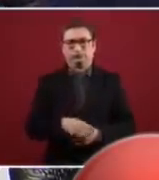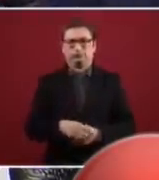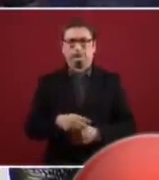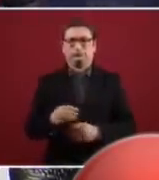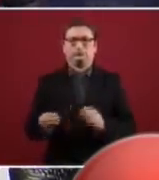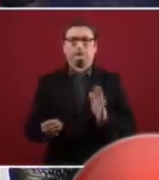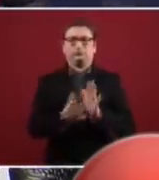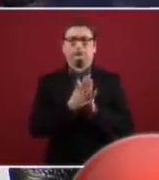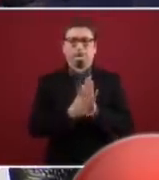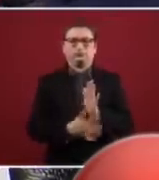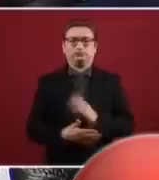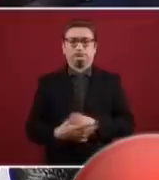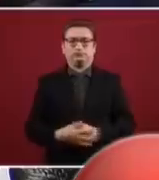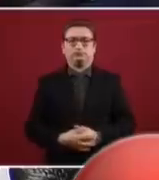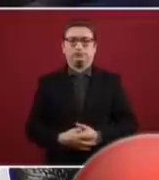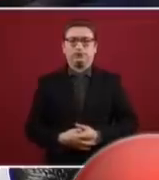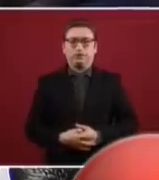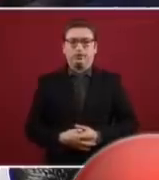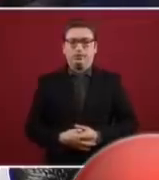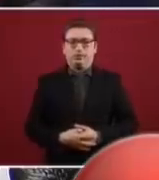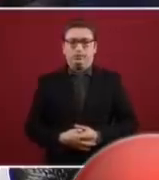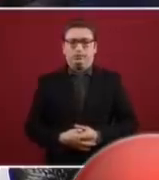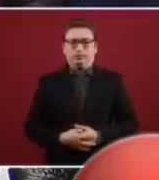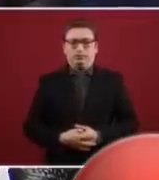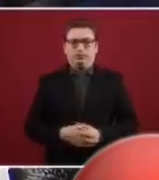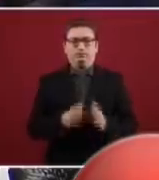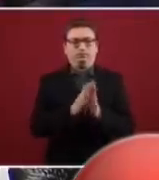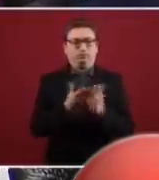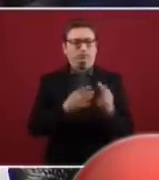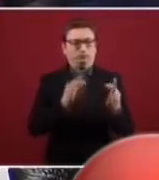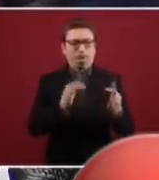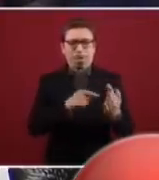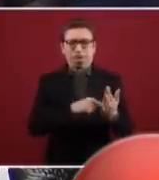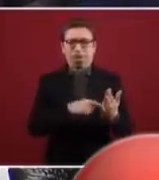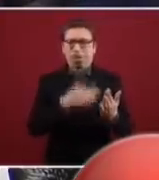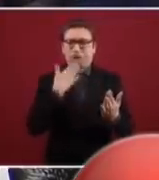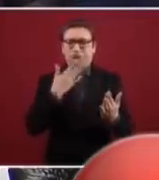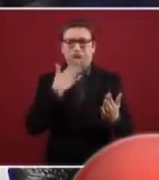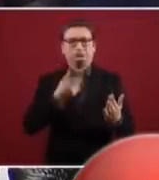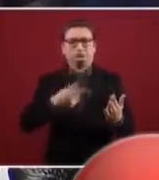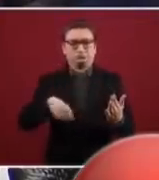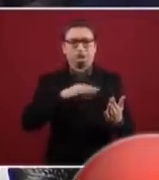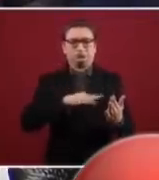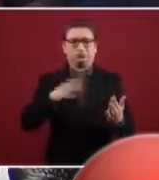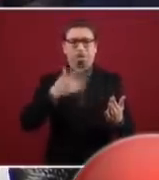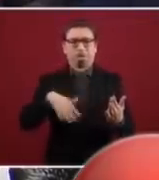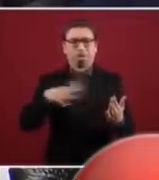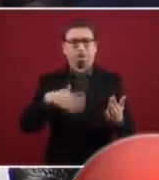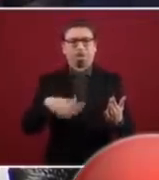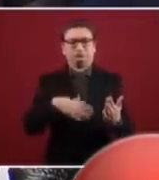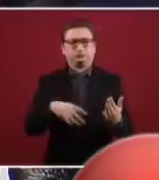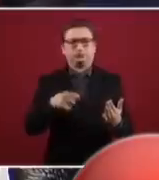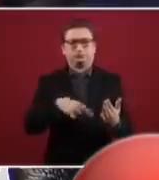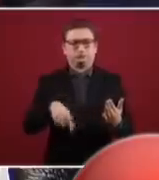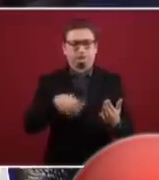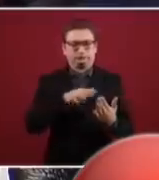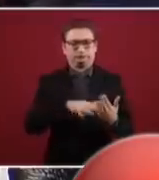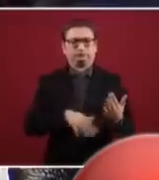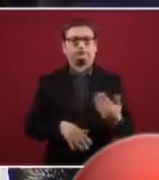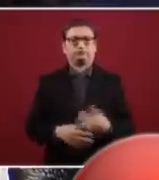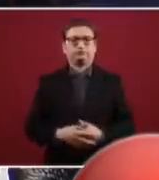que pusiera esto. Son muy buenos, ¿eh? Para buscarlo en poco tiempo.